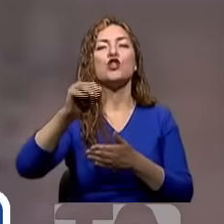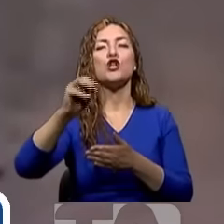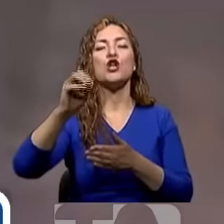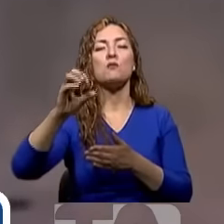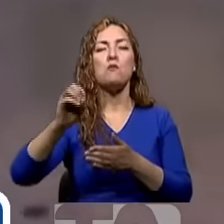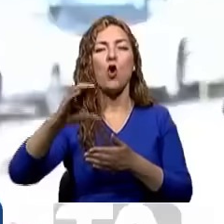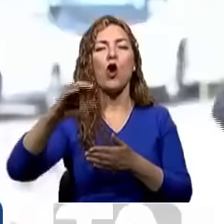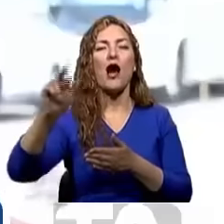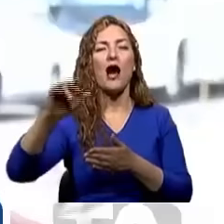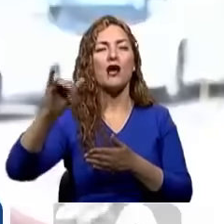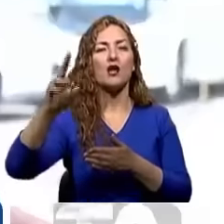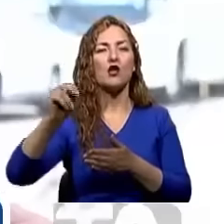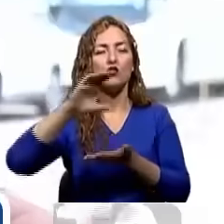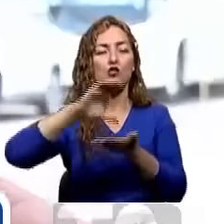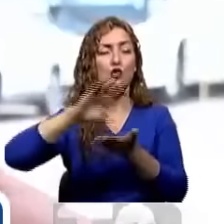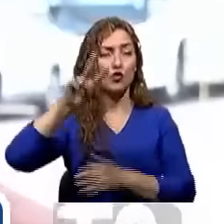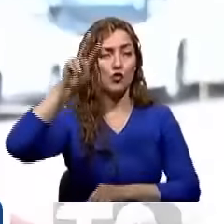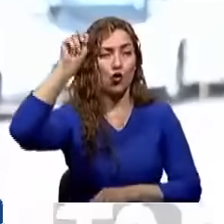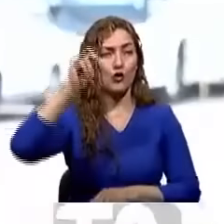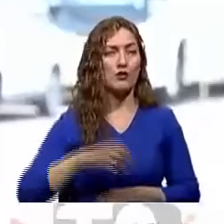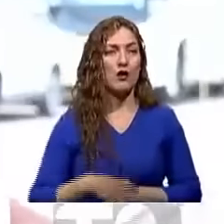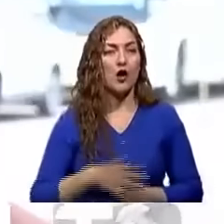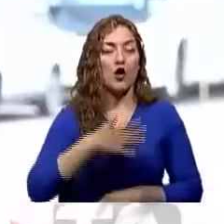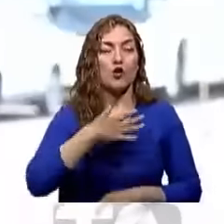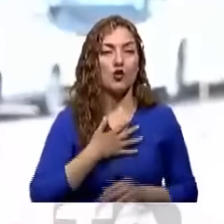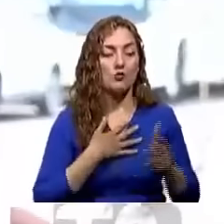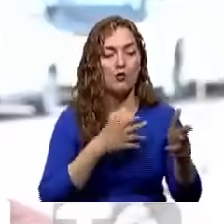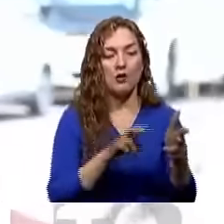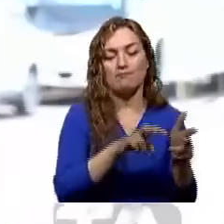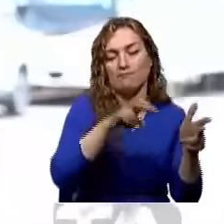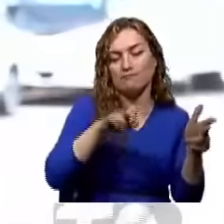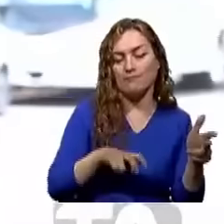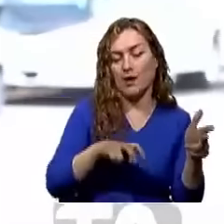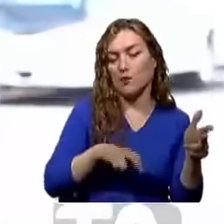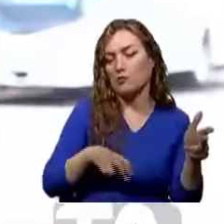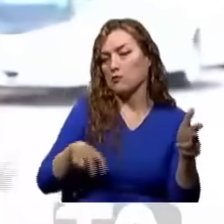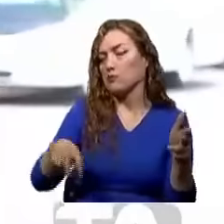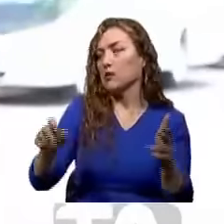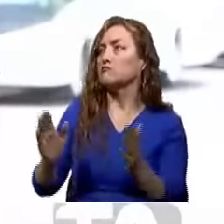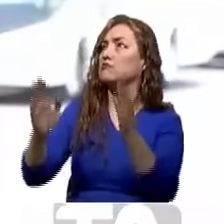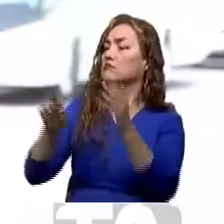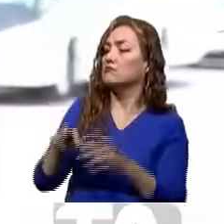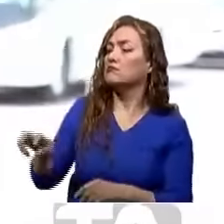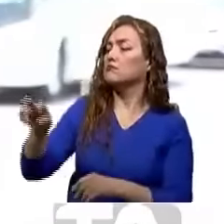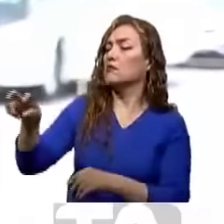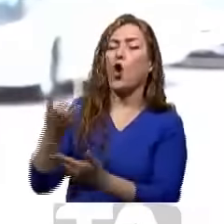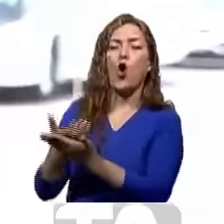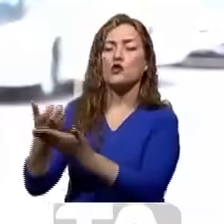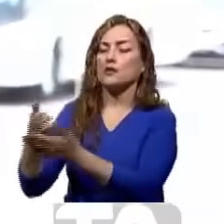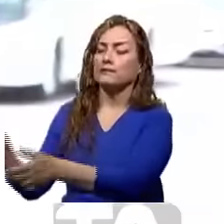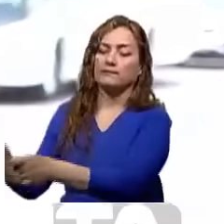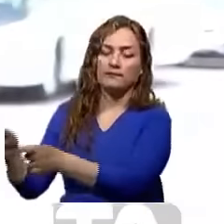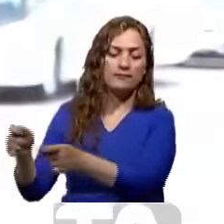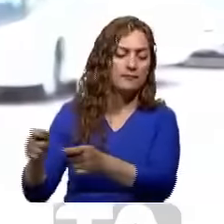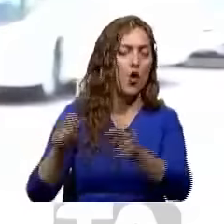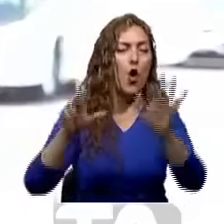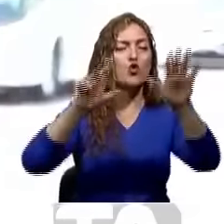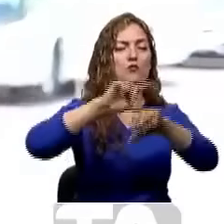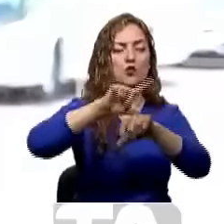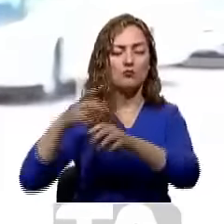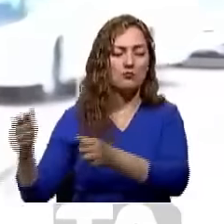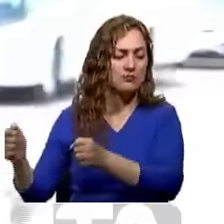centro norte de Quito. Me bajé sencillamente a retirar unos utensilios del edificio aledaño. Fue cuestión de